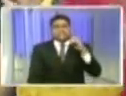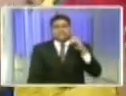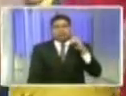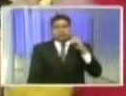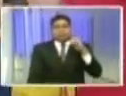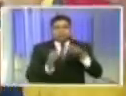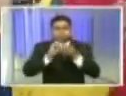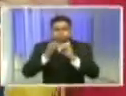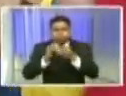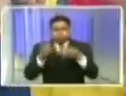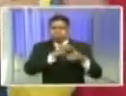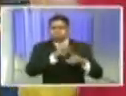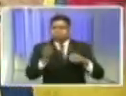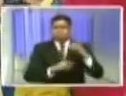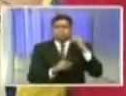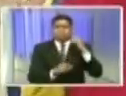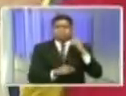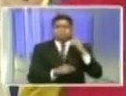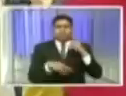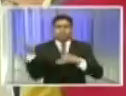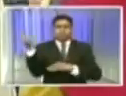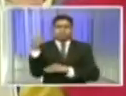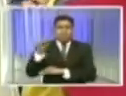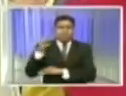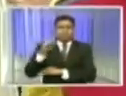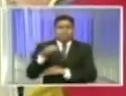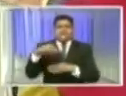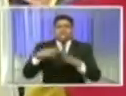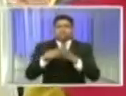creación, creatividad, rebeldía en la calle.